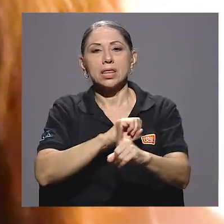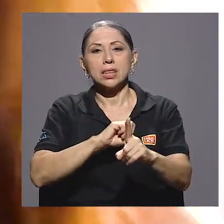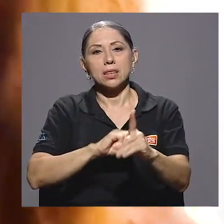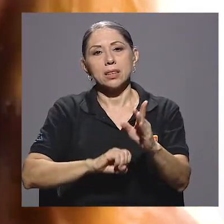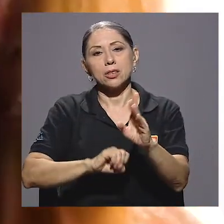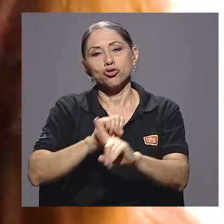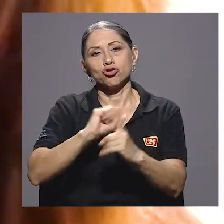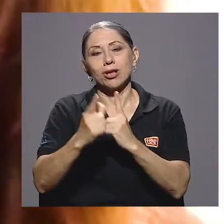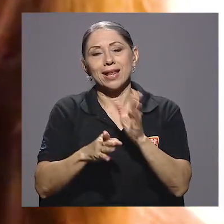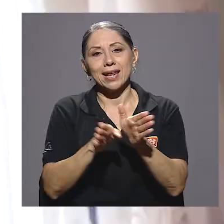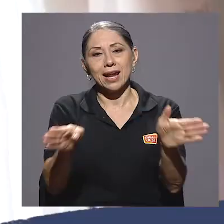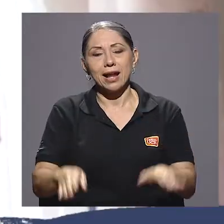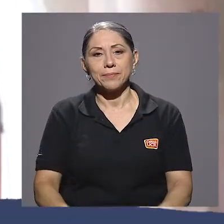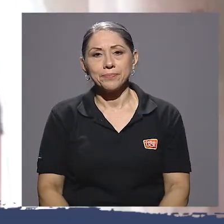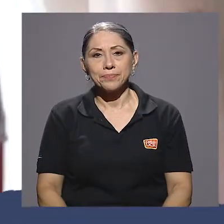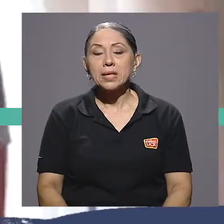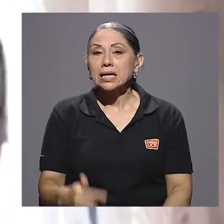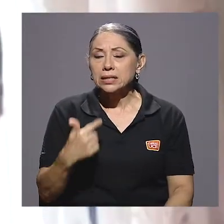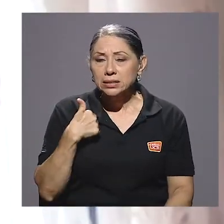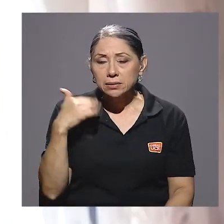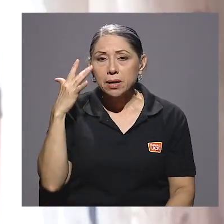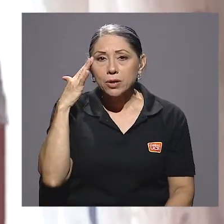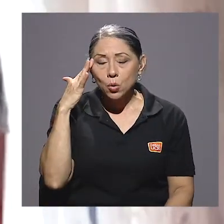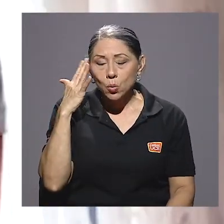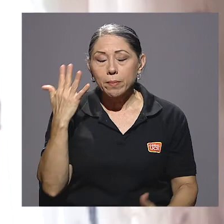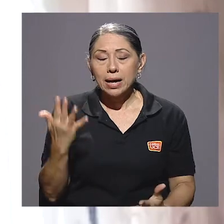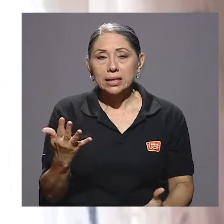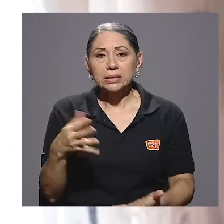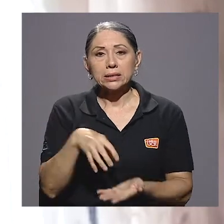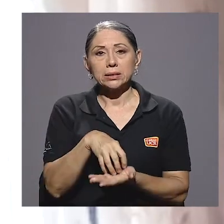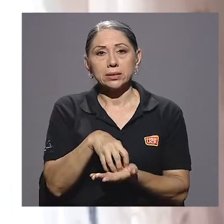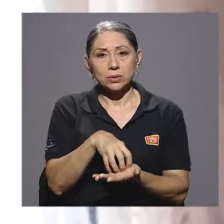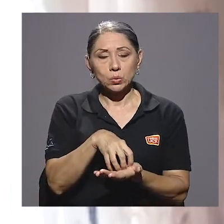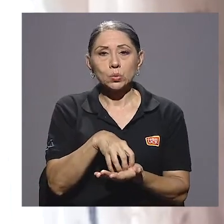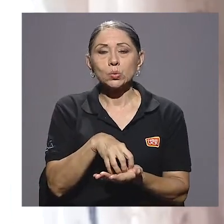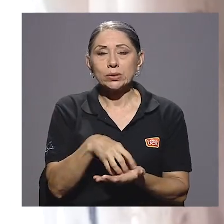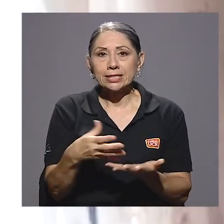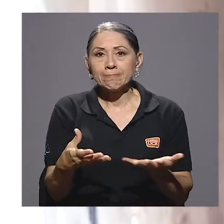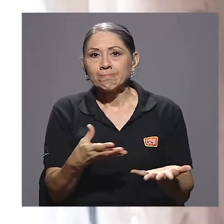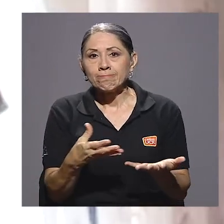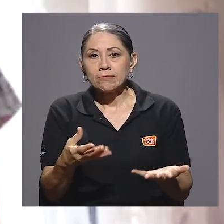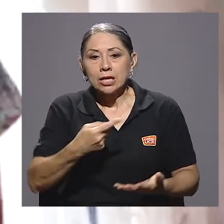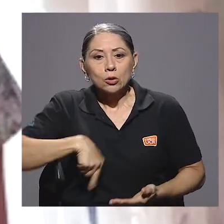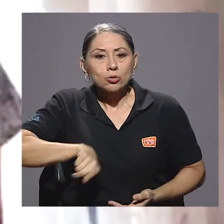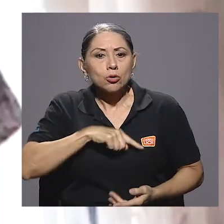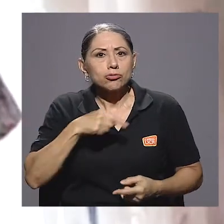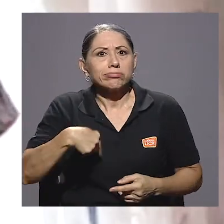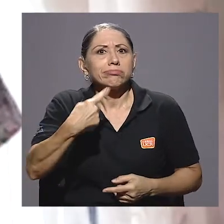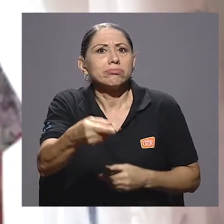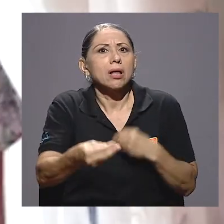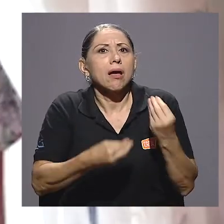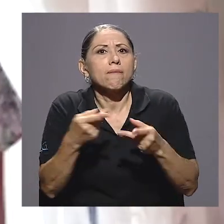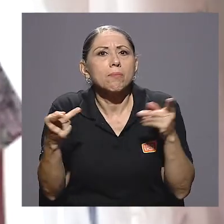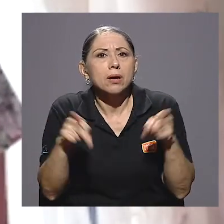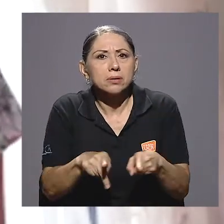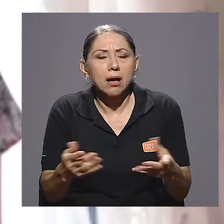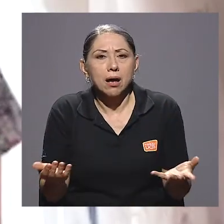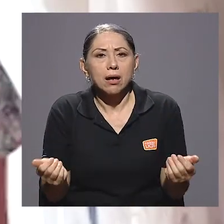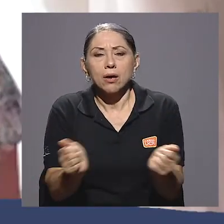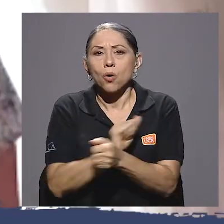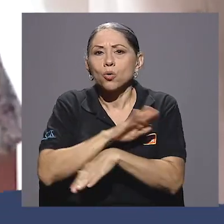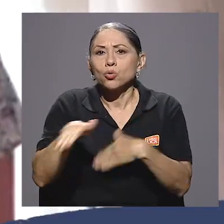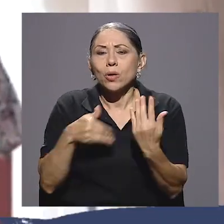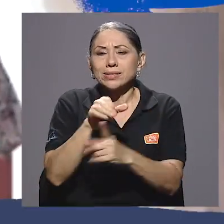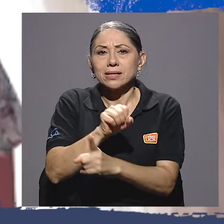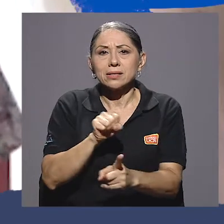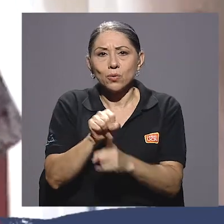desarrollo social en general. Sí, me preocupa y genera mucha incertidumbre que a dónde vamos a ir a parar con